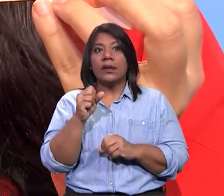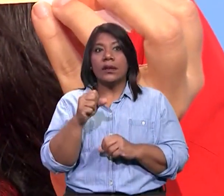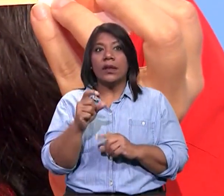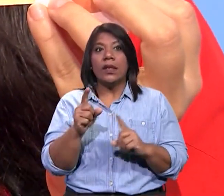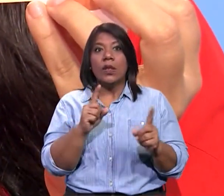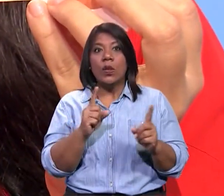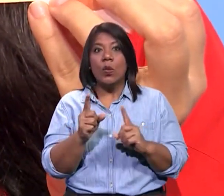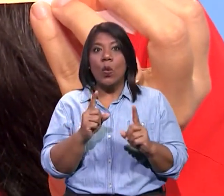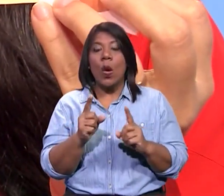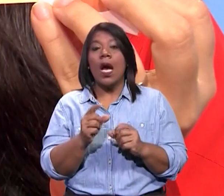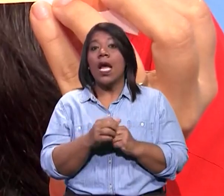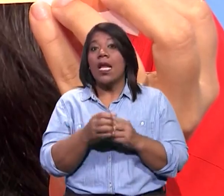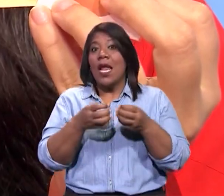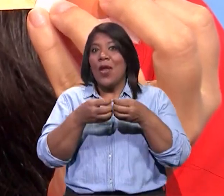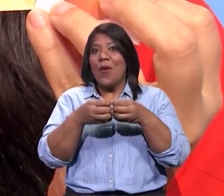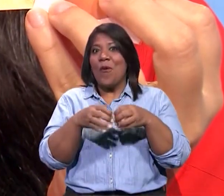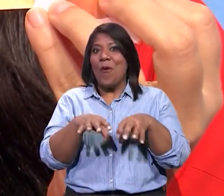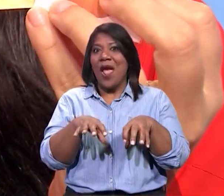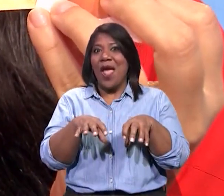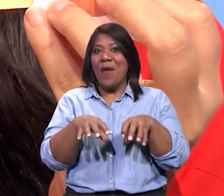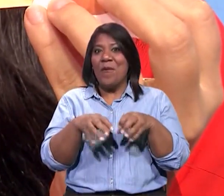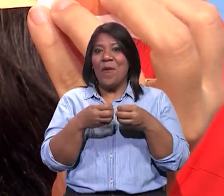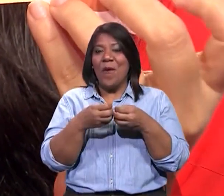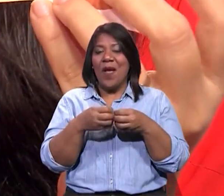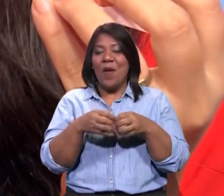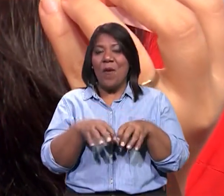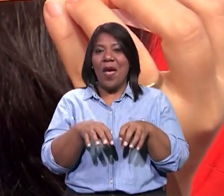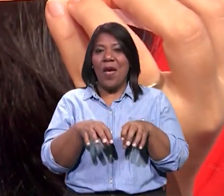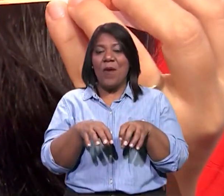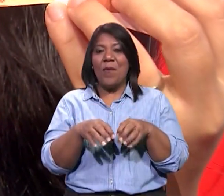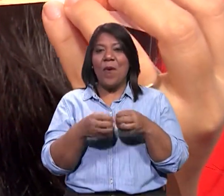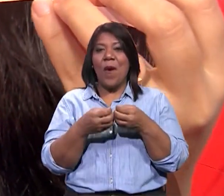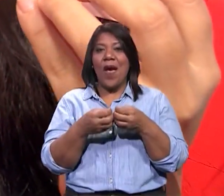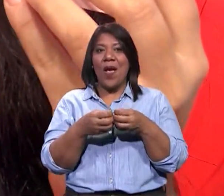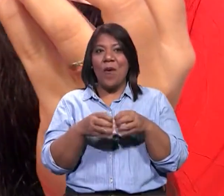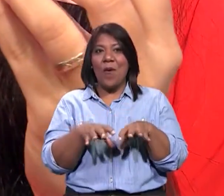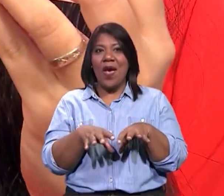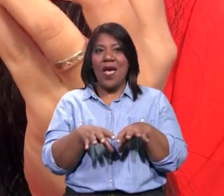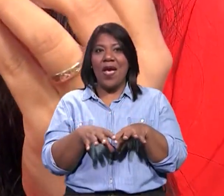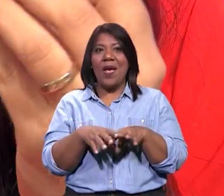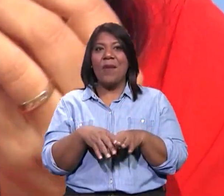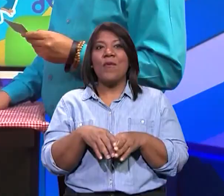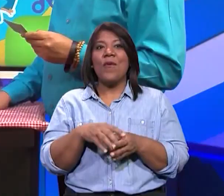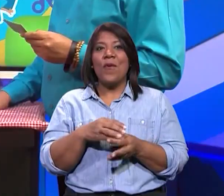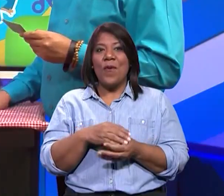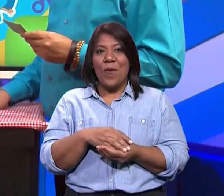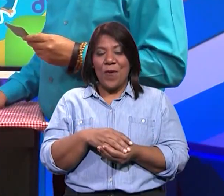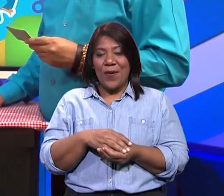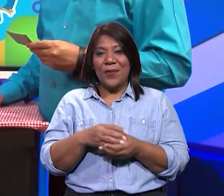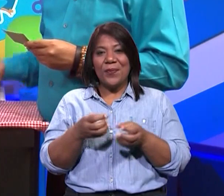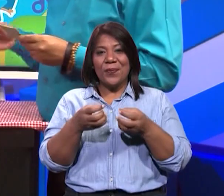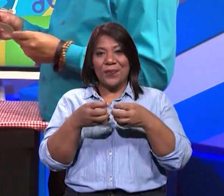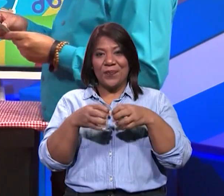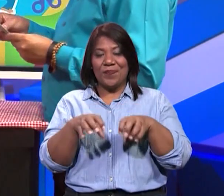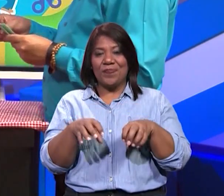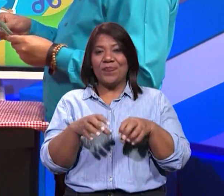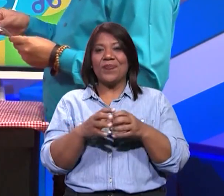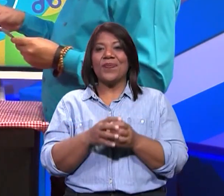niños. En la clase. ¿Cuál de los tres será? Esta que está acá, ¿verdad? Muy bien. El